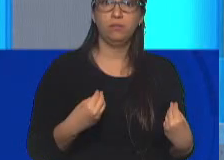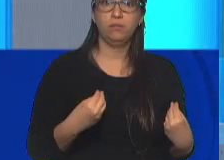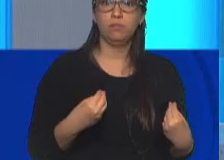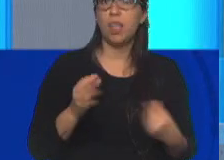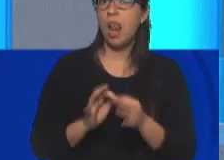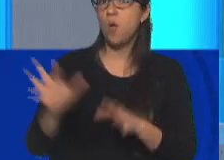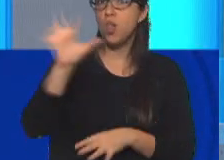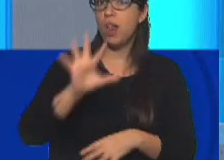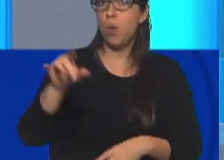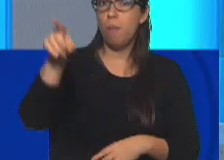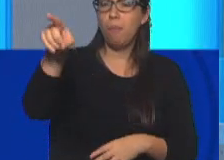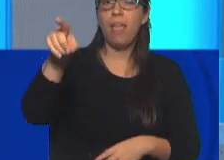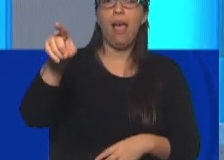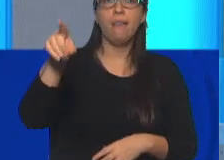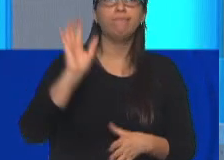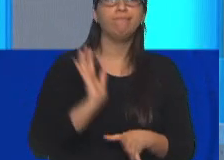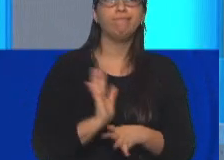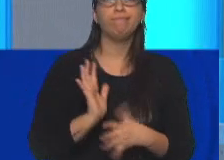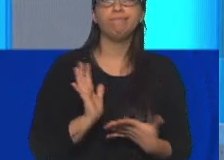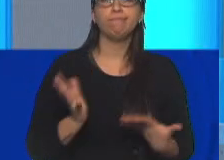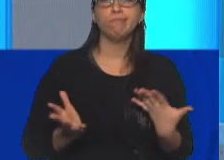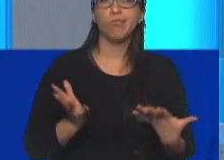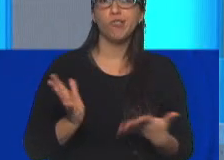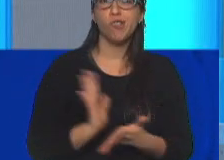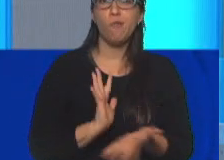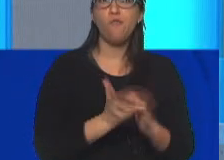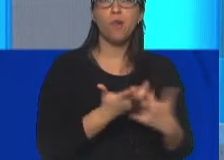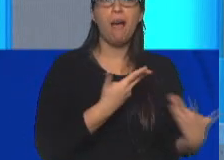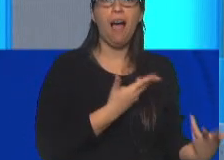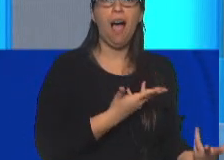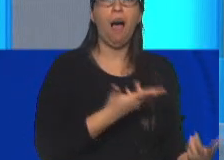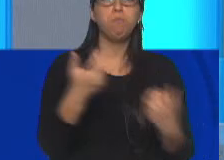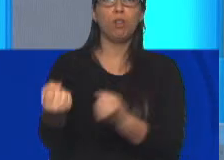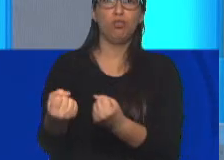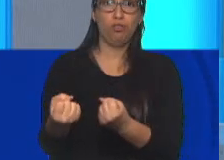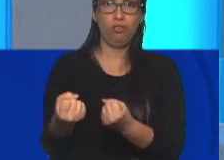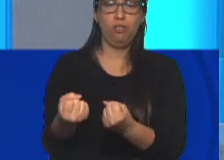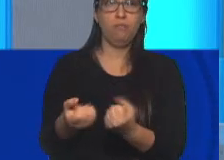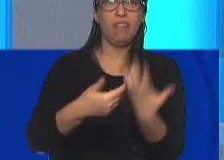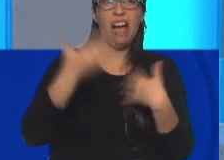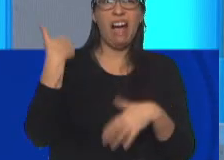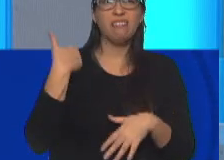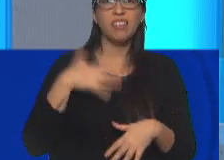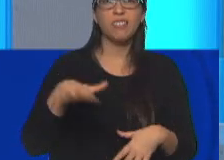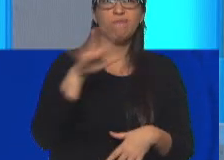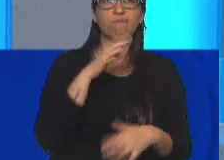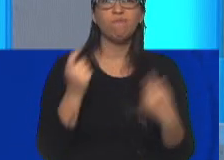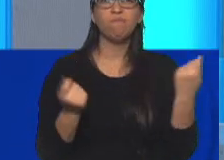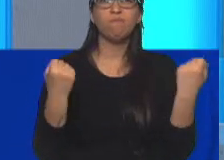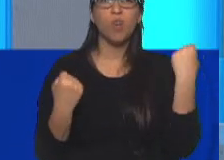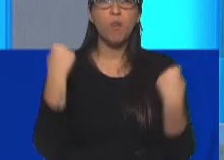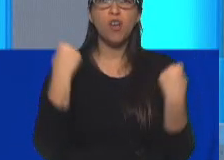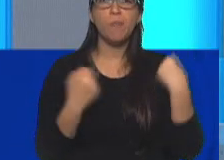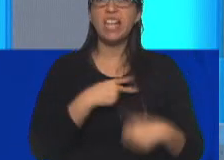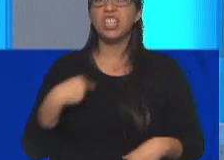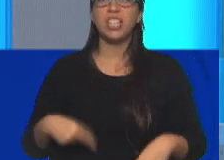Unión Europea representa una especie de rueda de auxilio después de no tener claro cuál es su lugar en el enfrentamiento entre